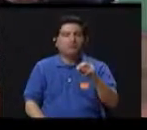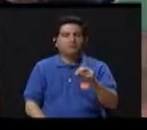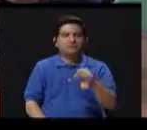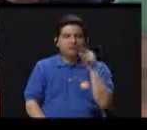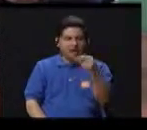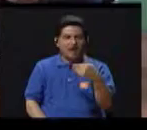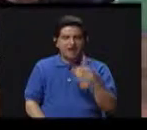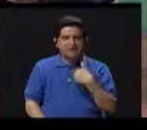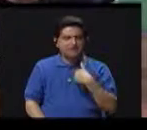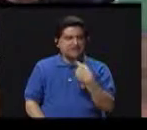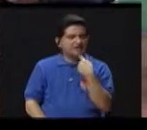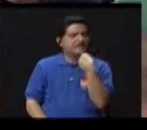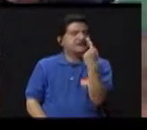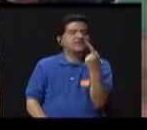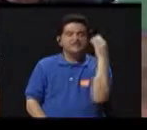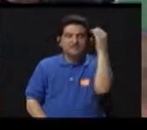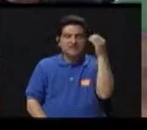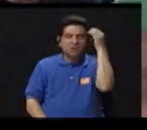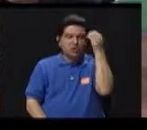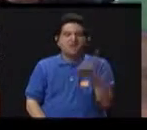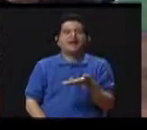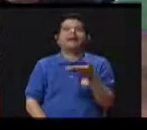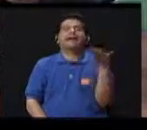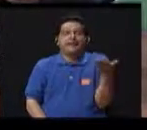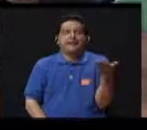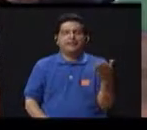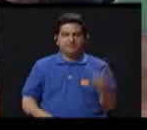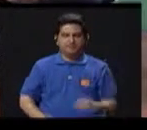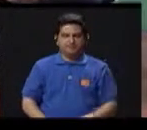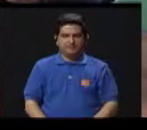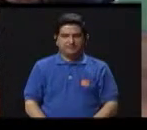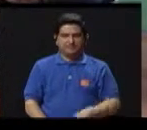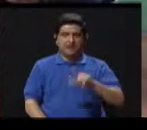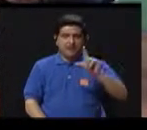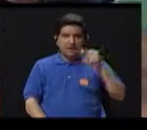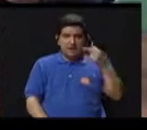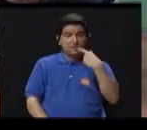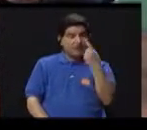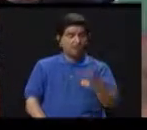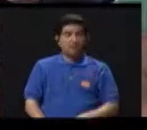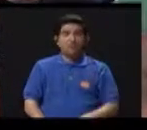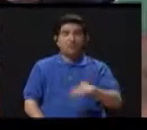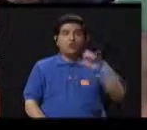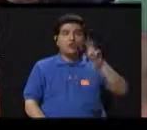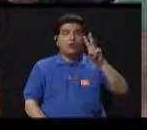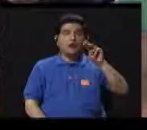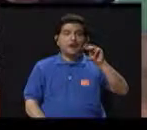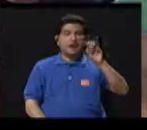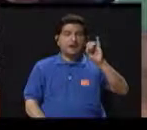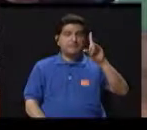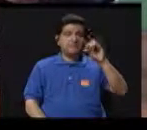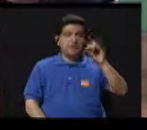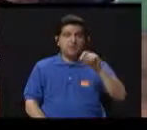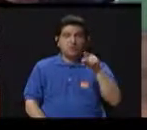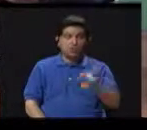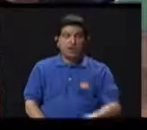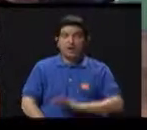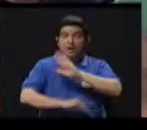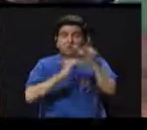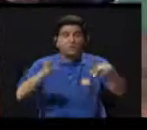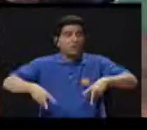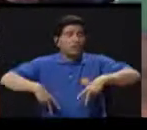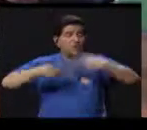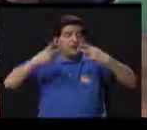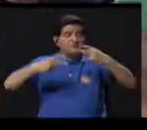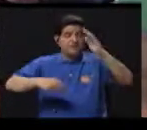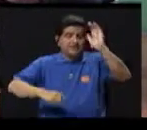mucho más qué tanto tenían que decir o qué opinar ellos al respecto. Entonces, Laura nos comentó, por ejemplo, de Emilio. Emilio es un niño que